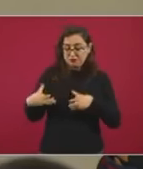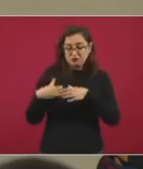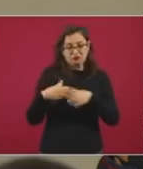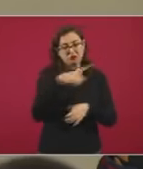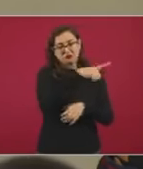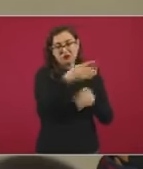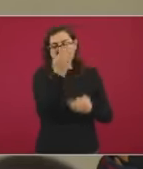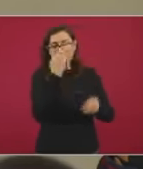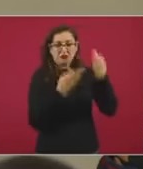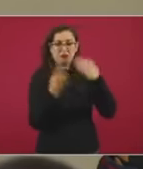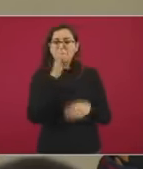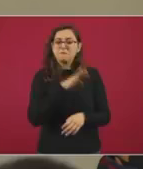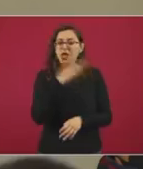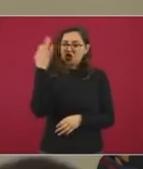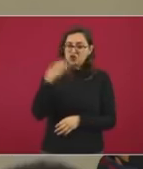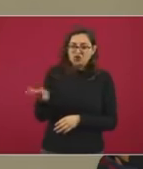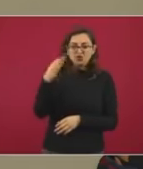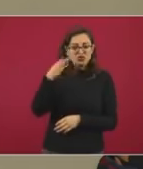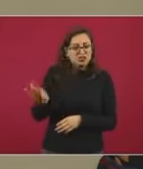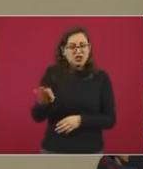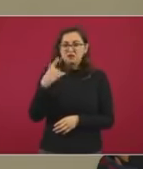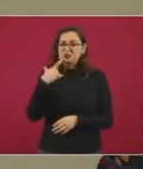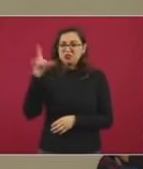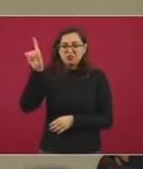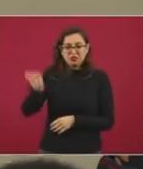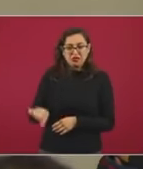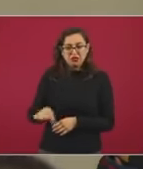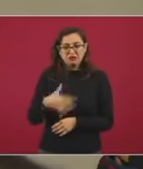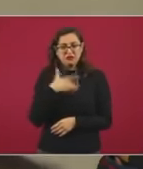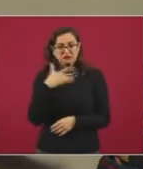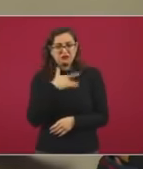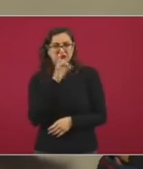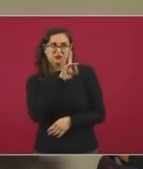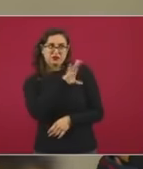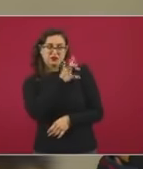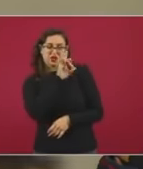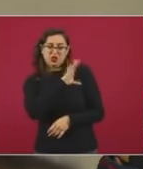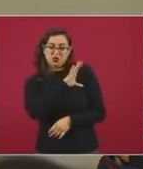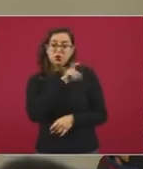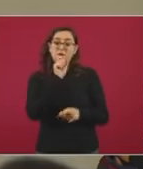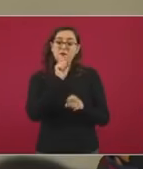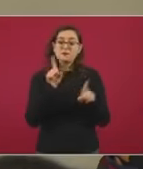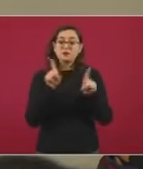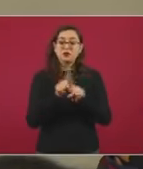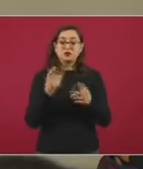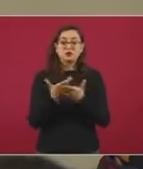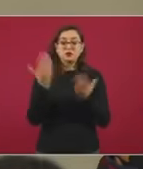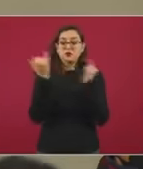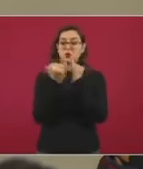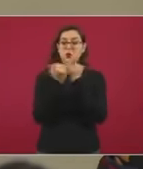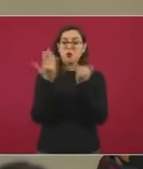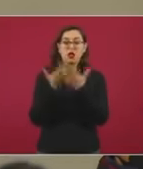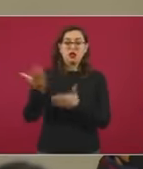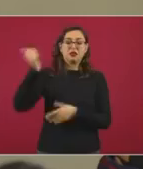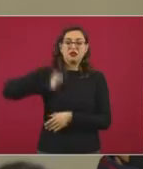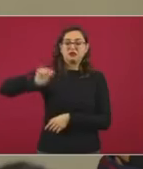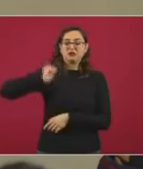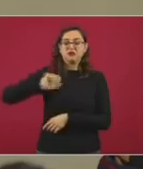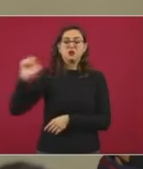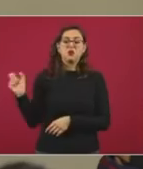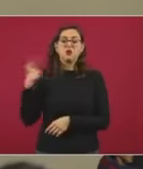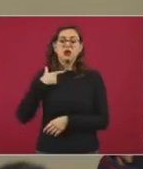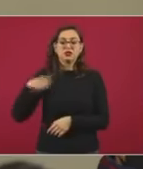indigno, ofensivo, denigrante e intimidatorio. Al más estilo del tiempo de López Portillo, Miguel de la Madrid, Díaz